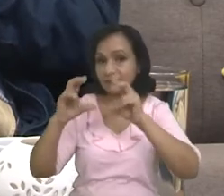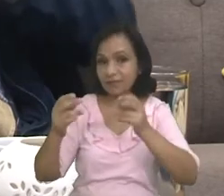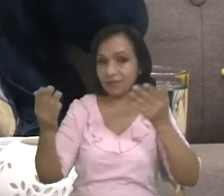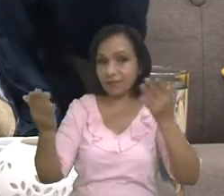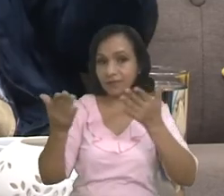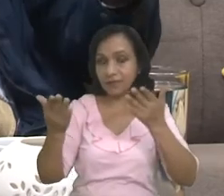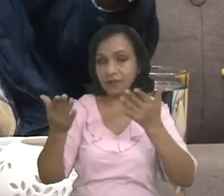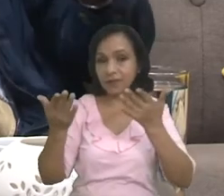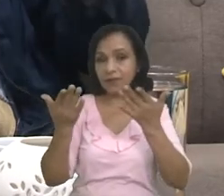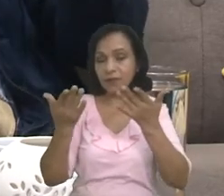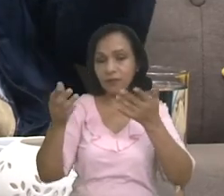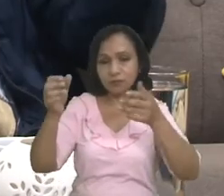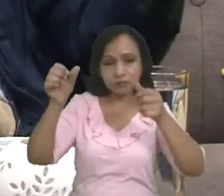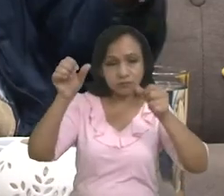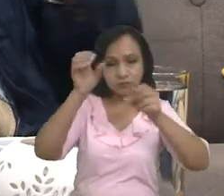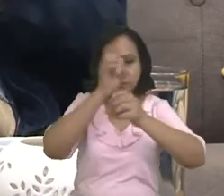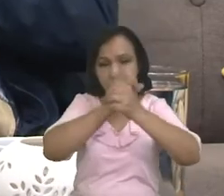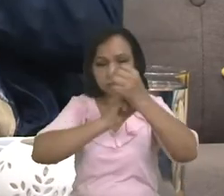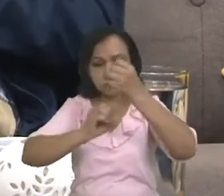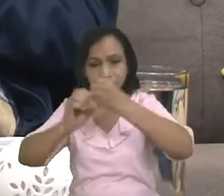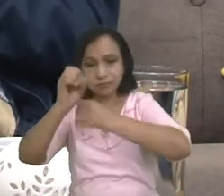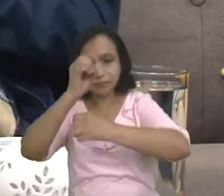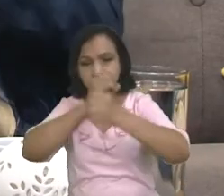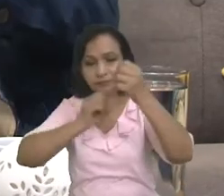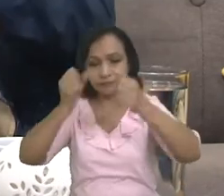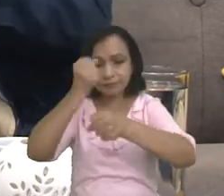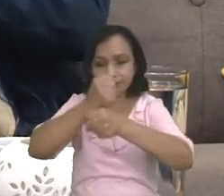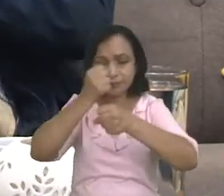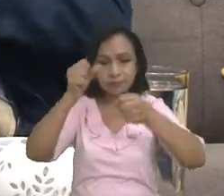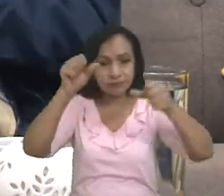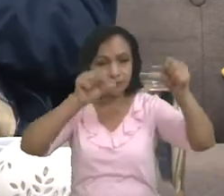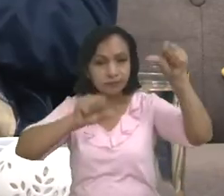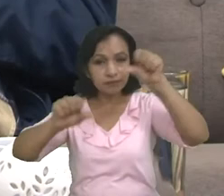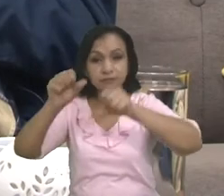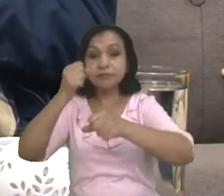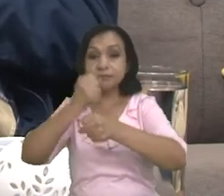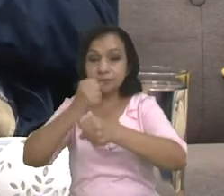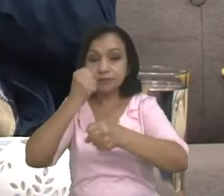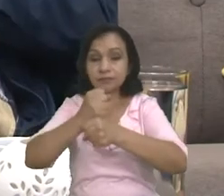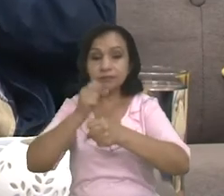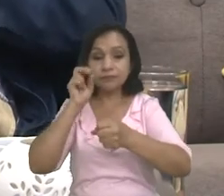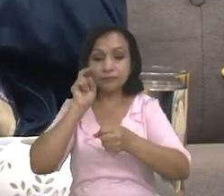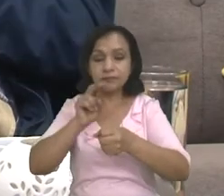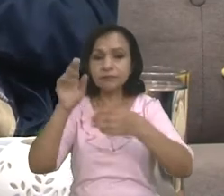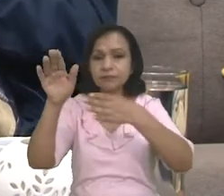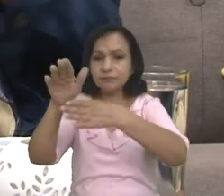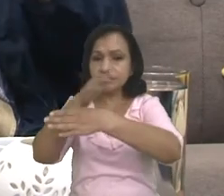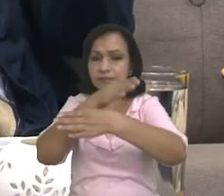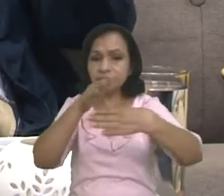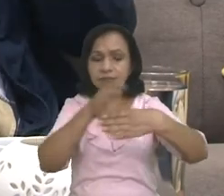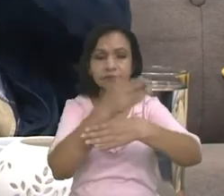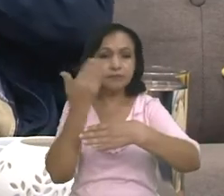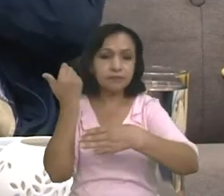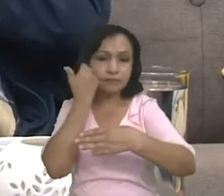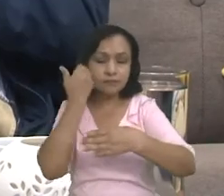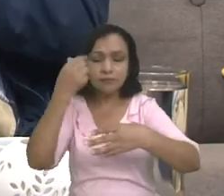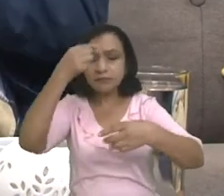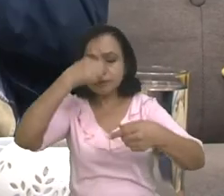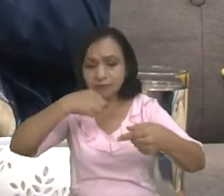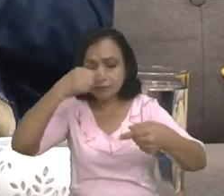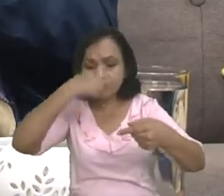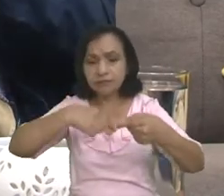biología molecular que tenemos muchos años de trabajar que con los que trabajamos para detectar muchos virus los virus respiratorios